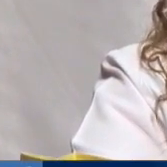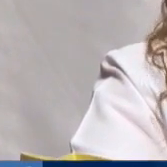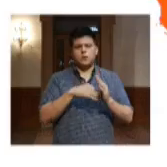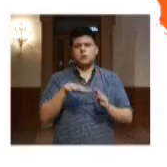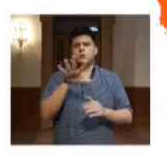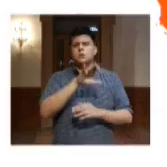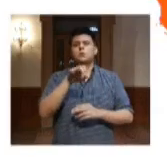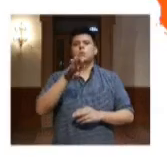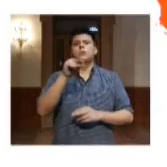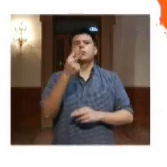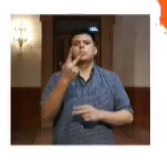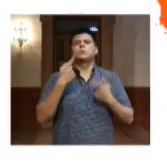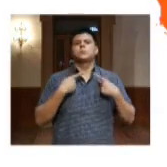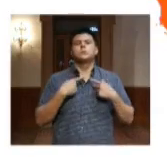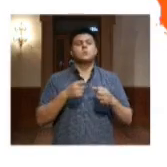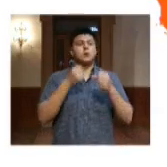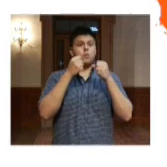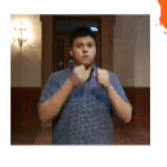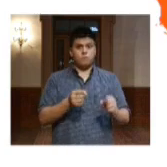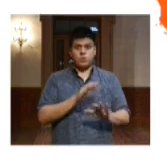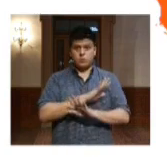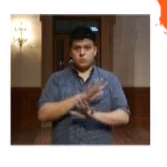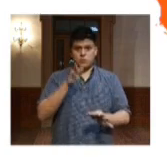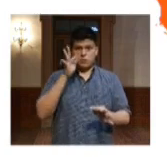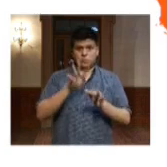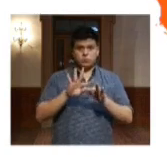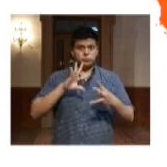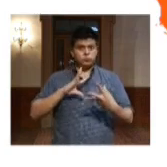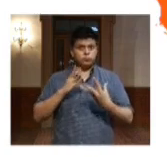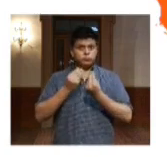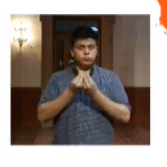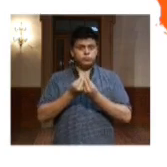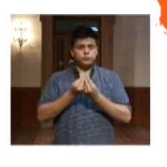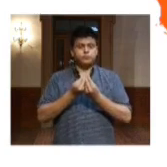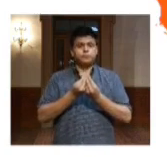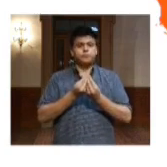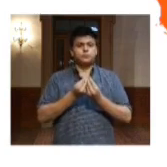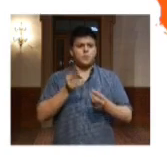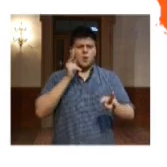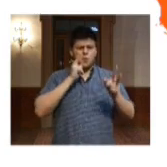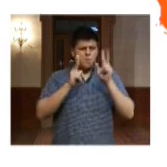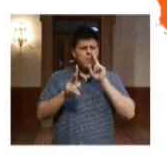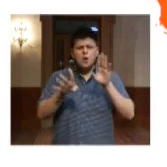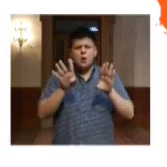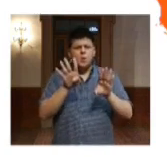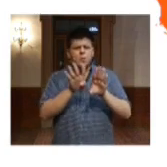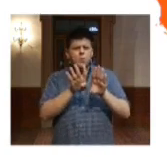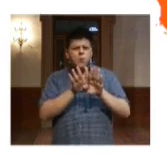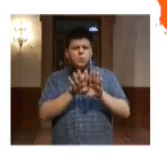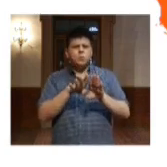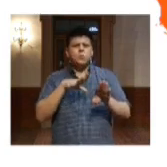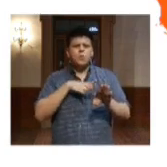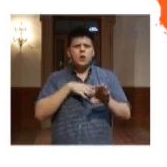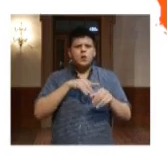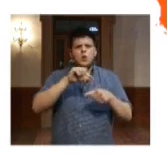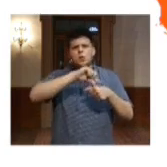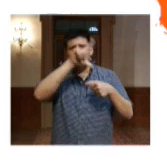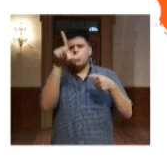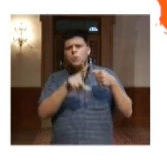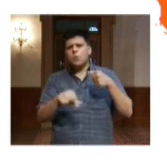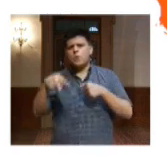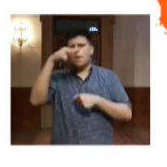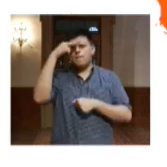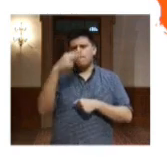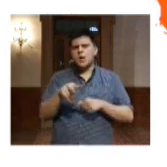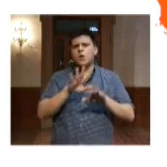42.592 casos confirmados acumulados. Y vean cómo el mapa del país se